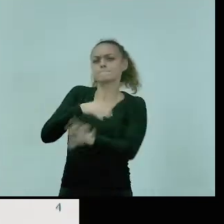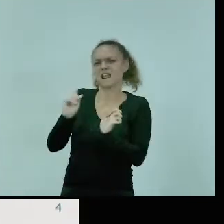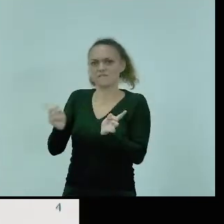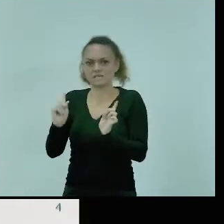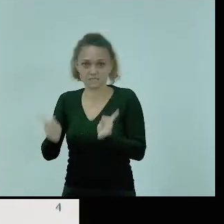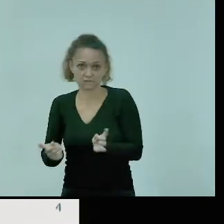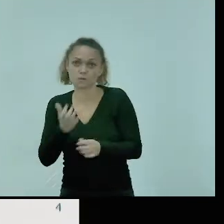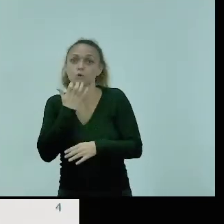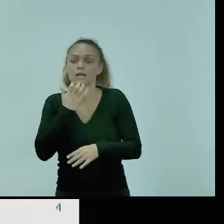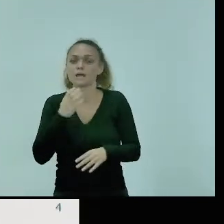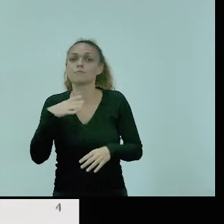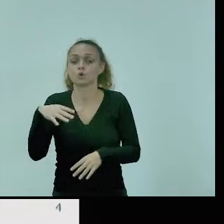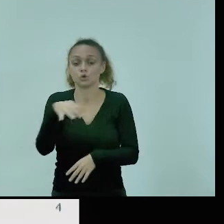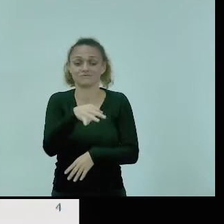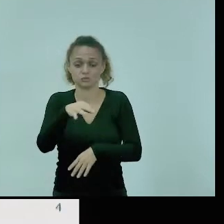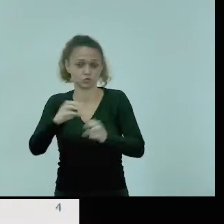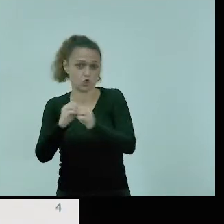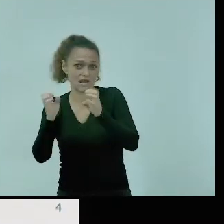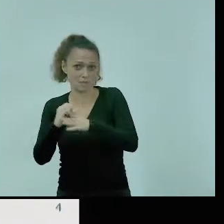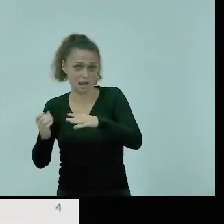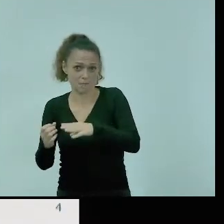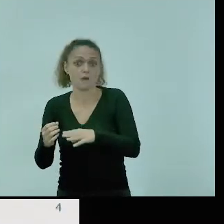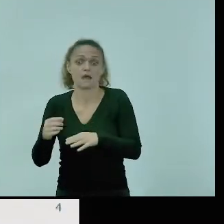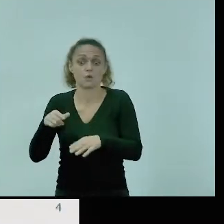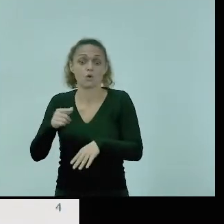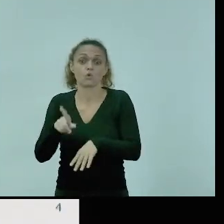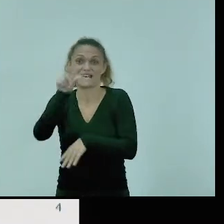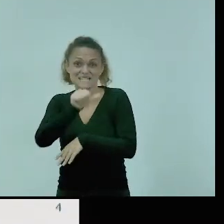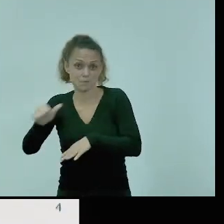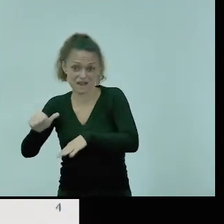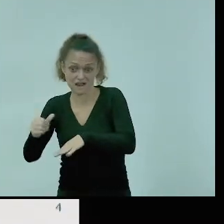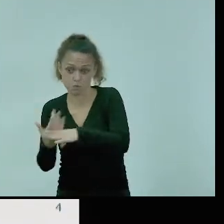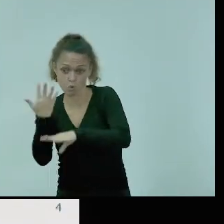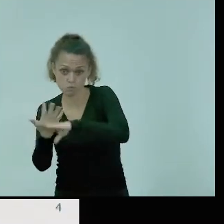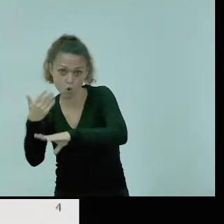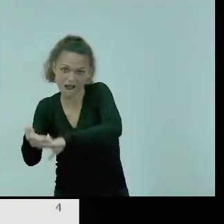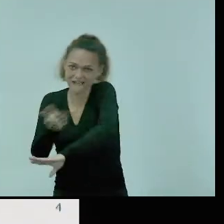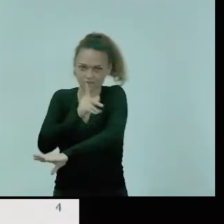erupción de La Palma, una semana antes de la erupción ya teníamos varios organismos,